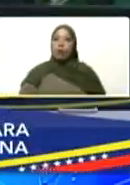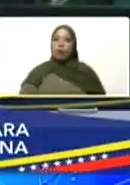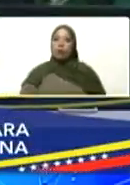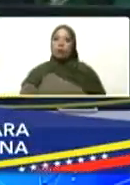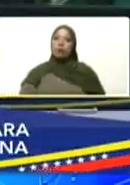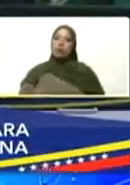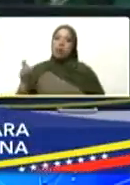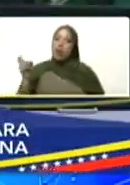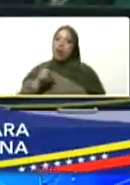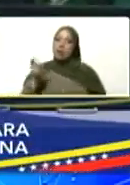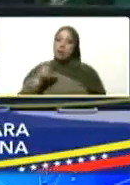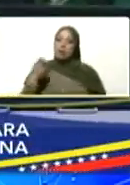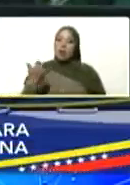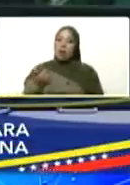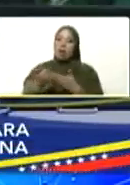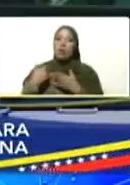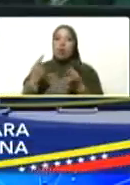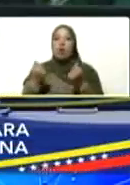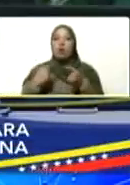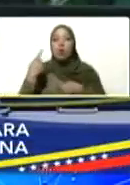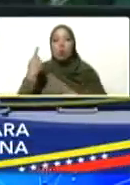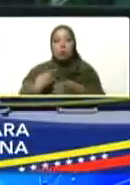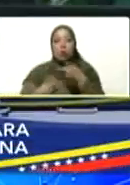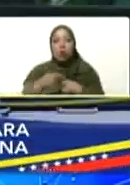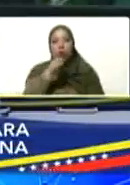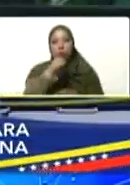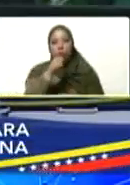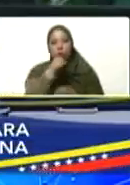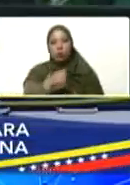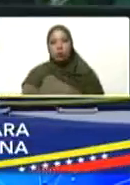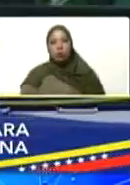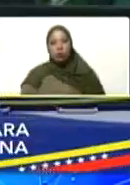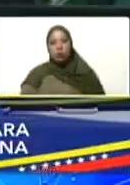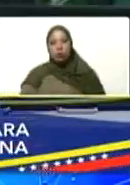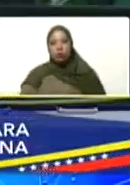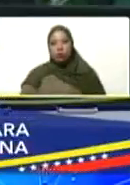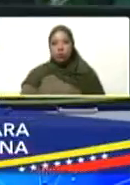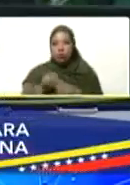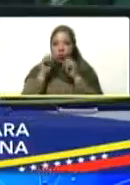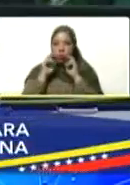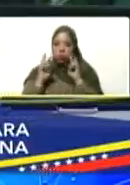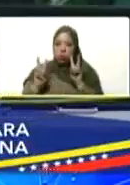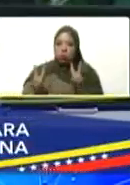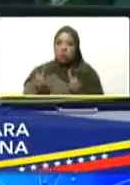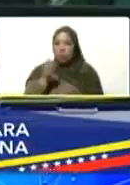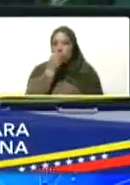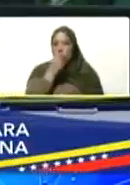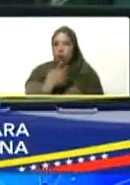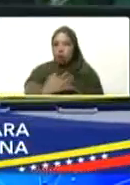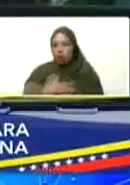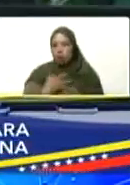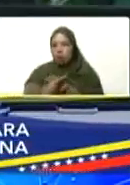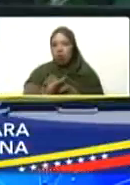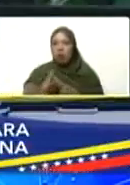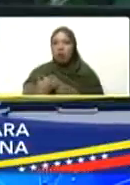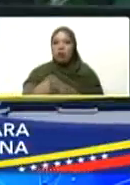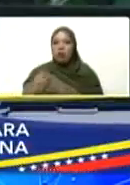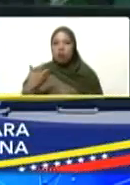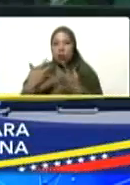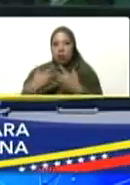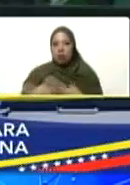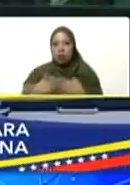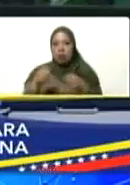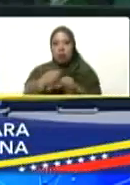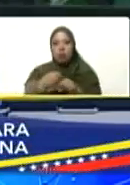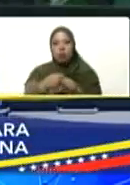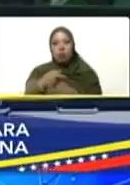necesidades internas y de la economía exportadora. Yo le he dicho, bueno, han venido inversionistas,